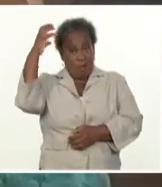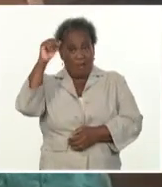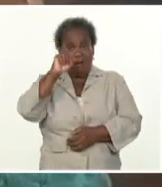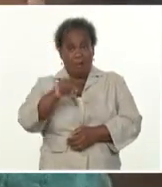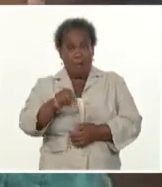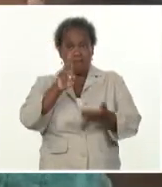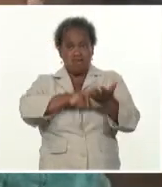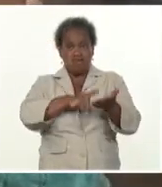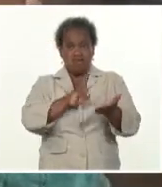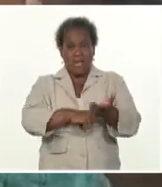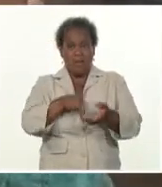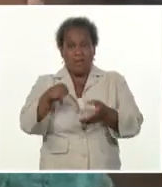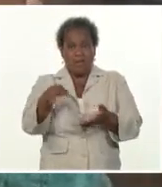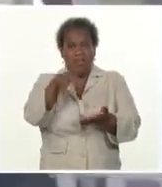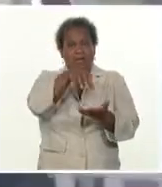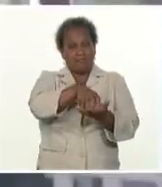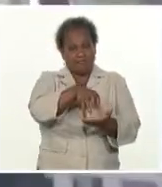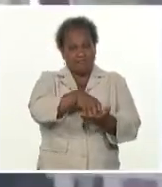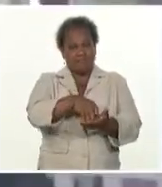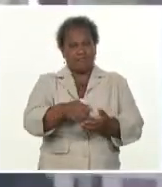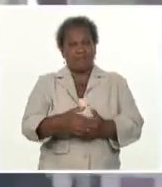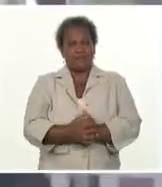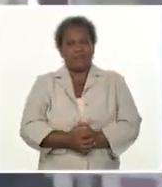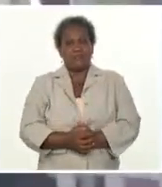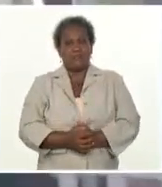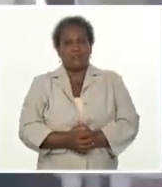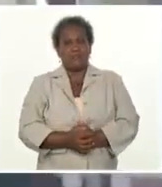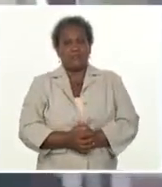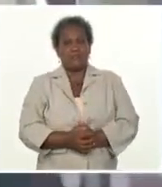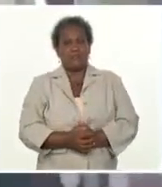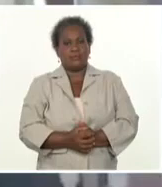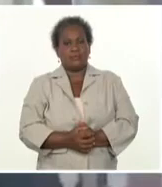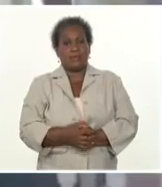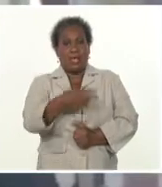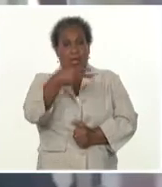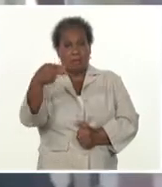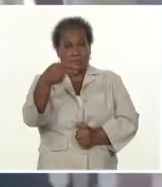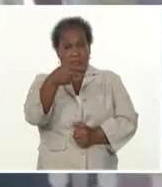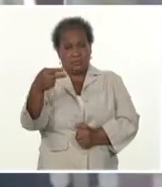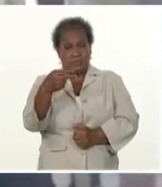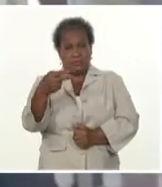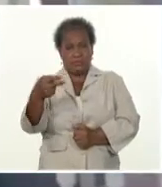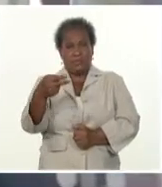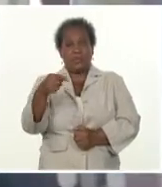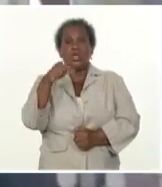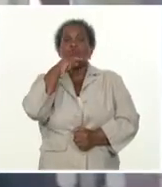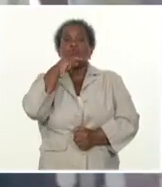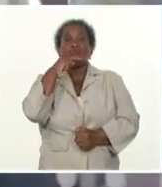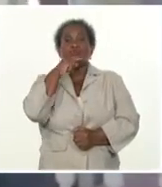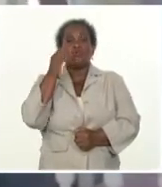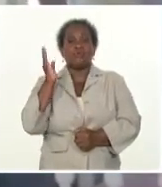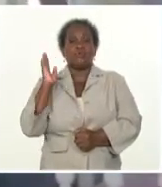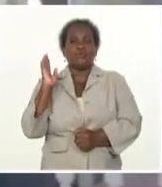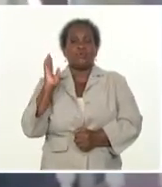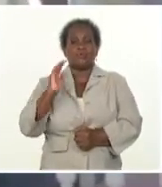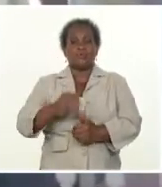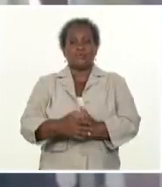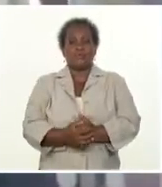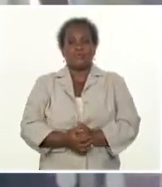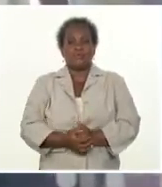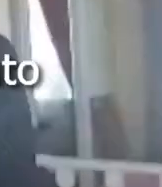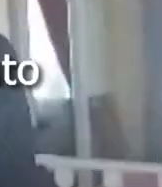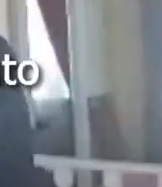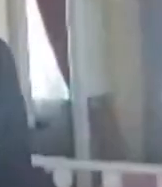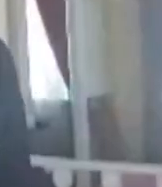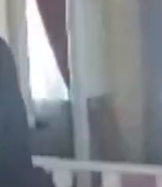esta institución multinacional. Terminamos un proyecto conjunto entre Cuba